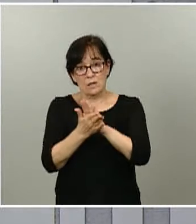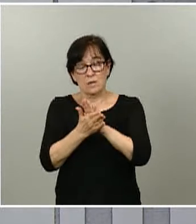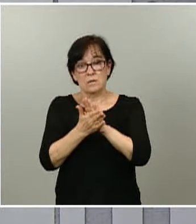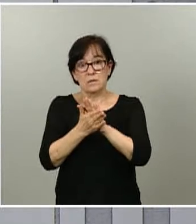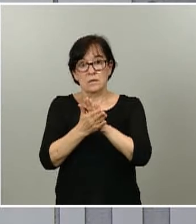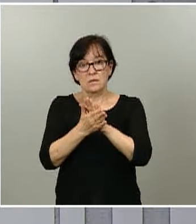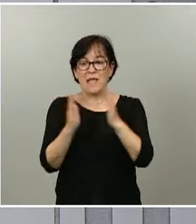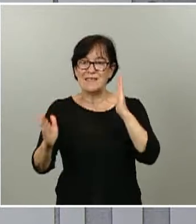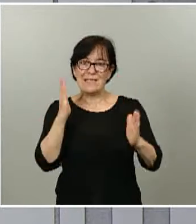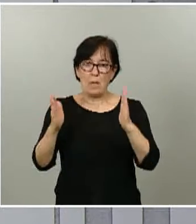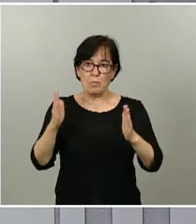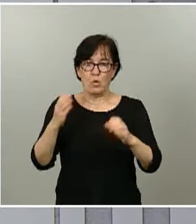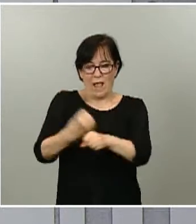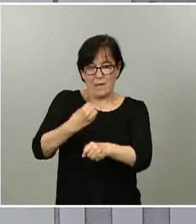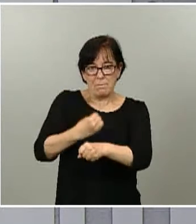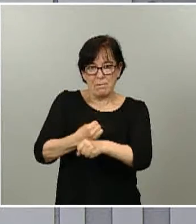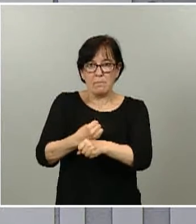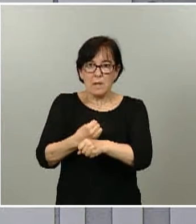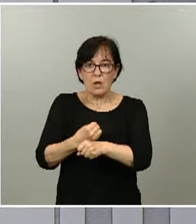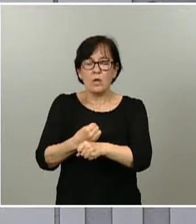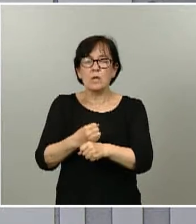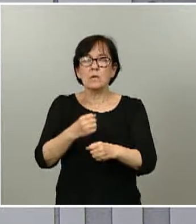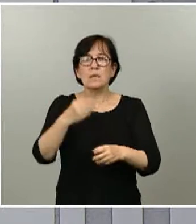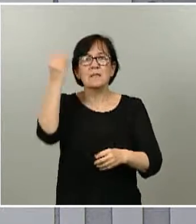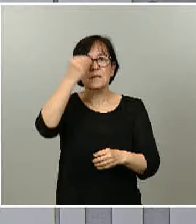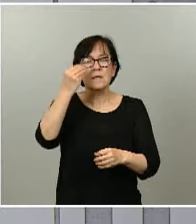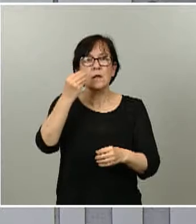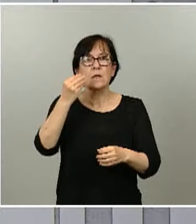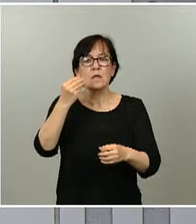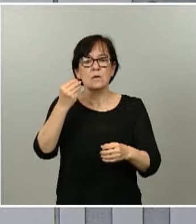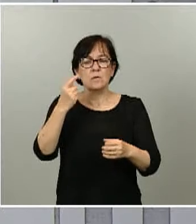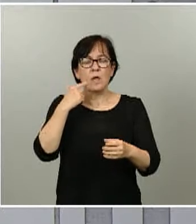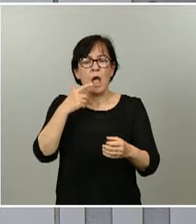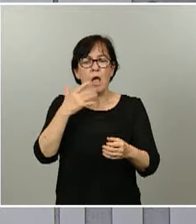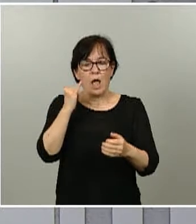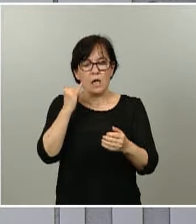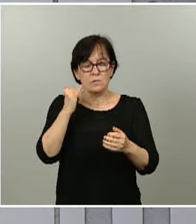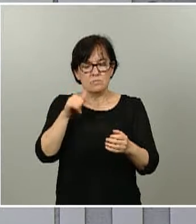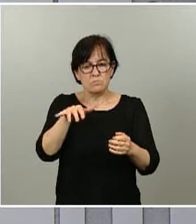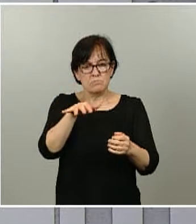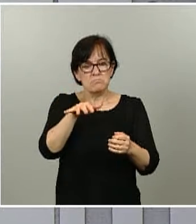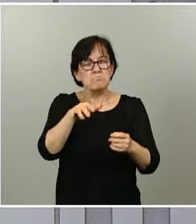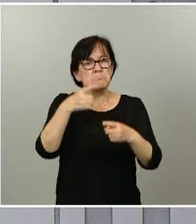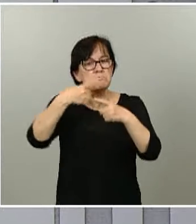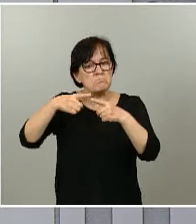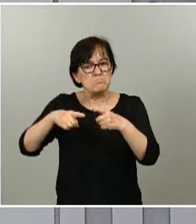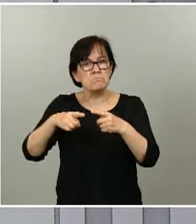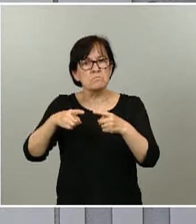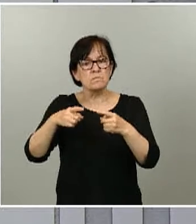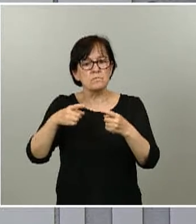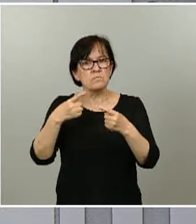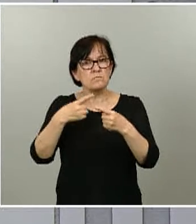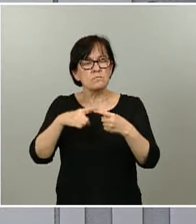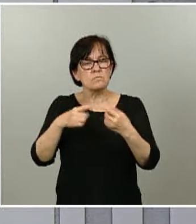de empleo. Y, por tanto, creo que tenemos un espacio que está resultando un espacio muy importante para todos